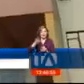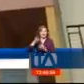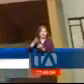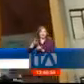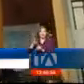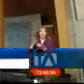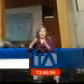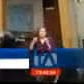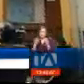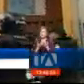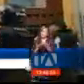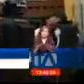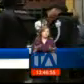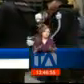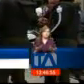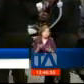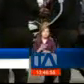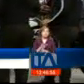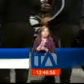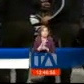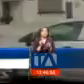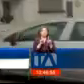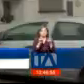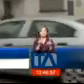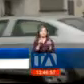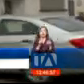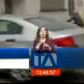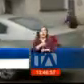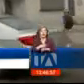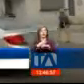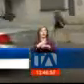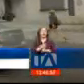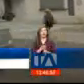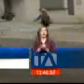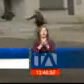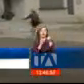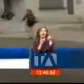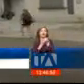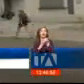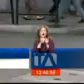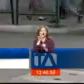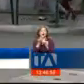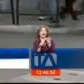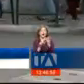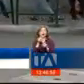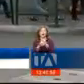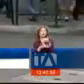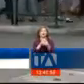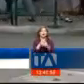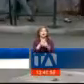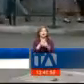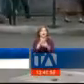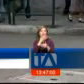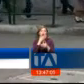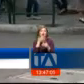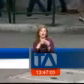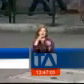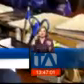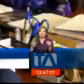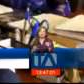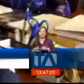la comisión ha hecho que el Consejo Consultivo, formado para brindar asesoría durante el proceso, dé un paso al